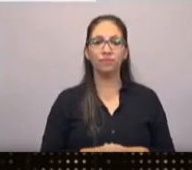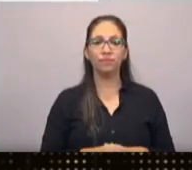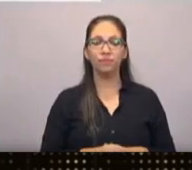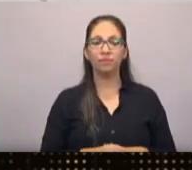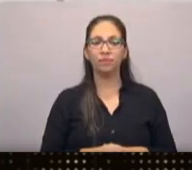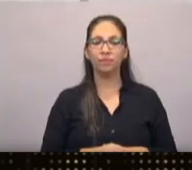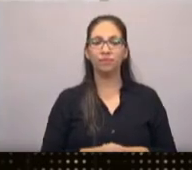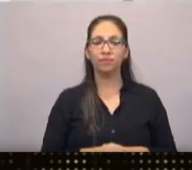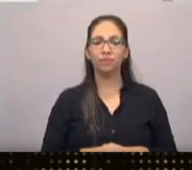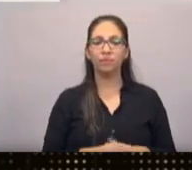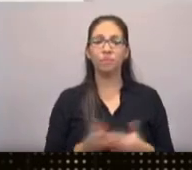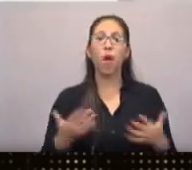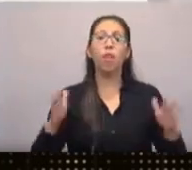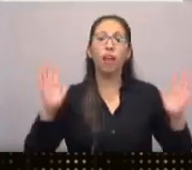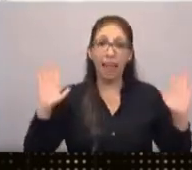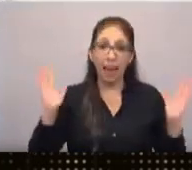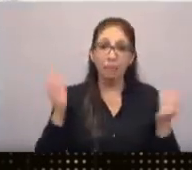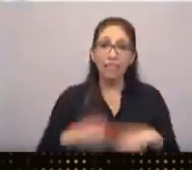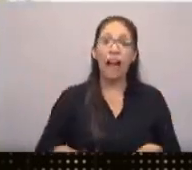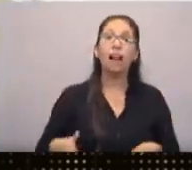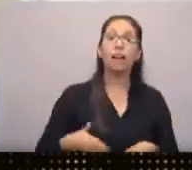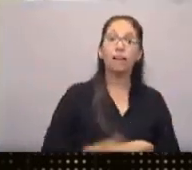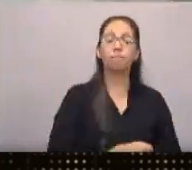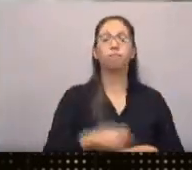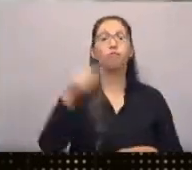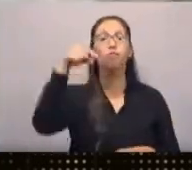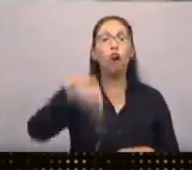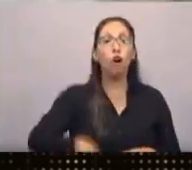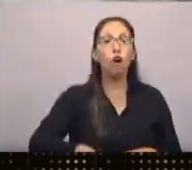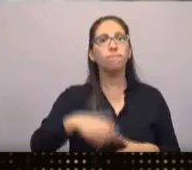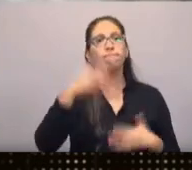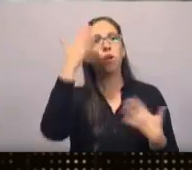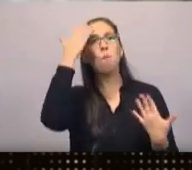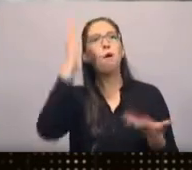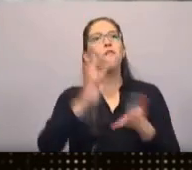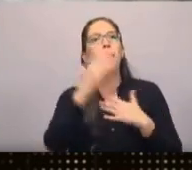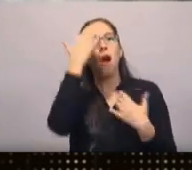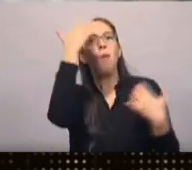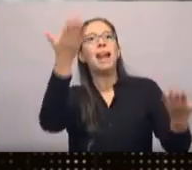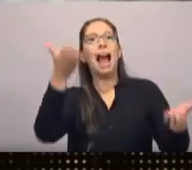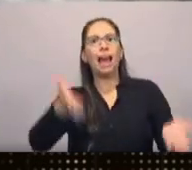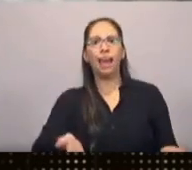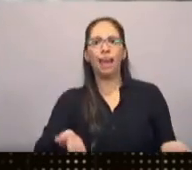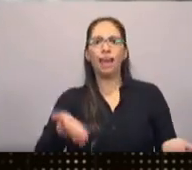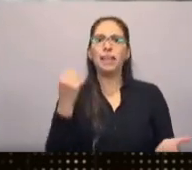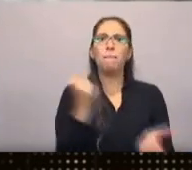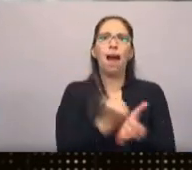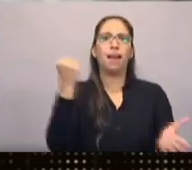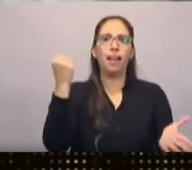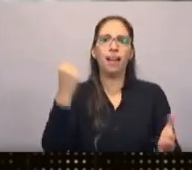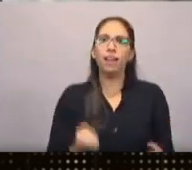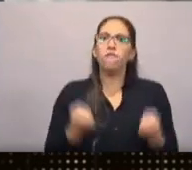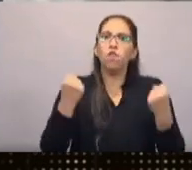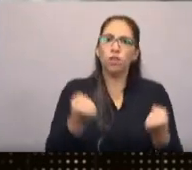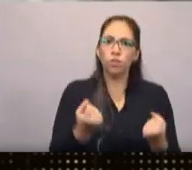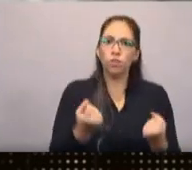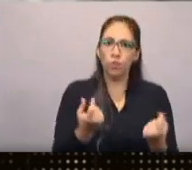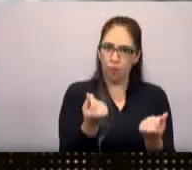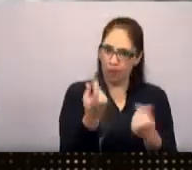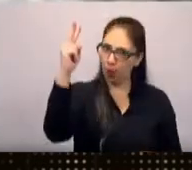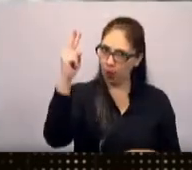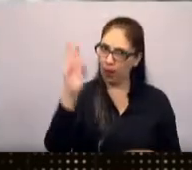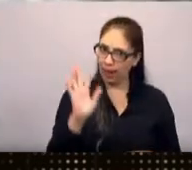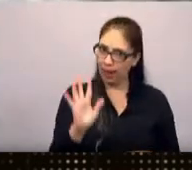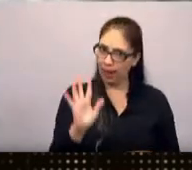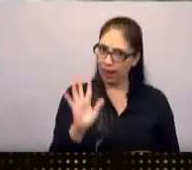empezar y bueno hoy conmemoramos este esfuerzo esta inversión este hito y decía vale doble